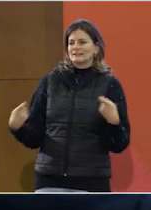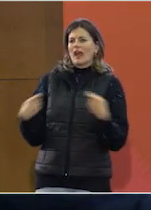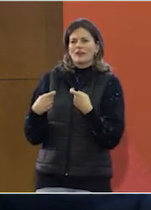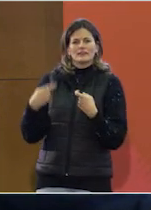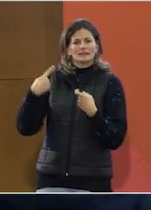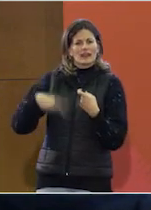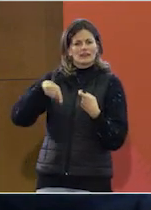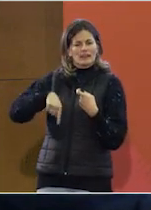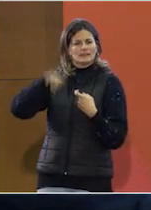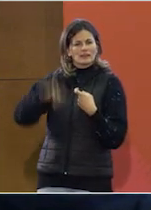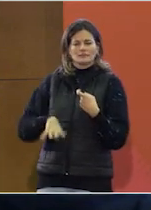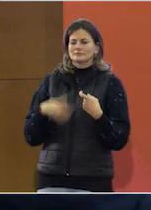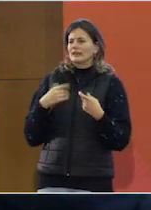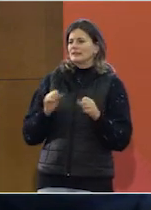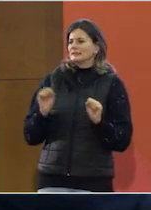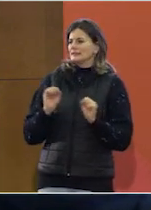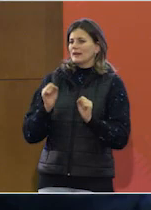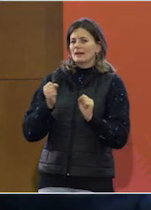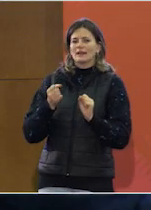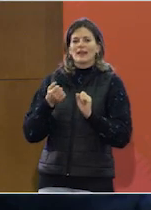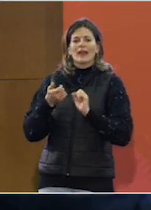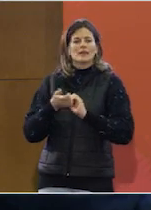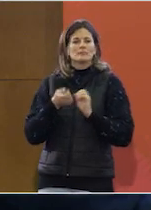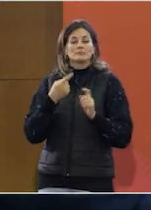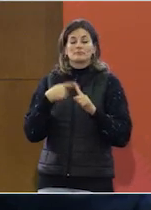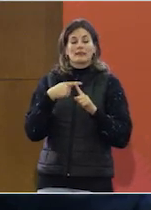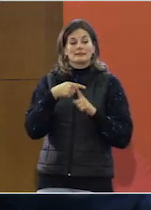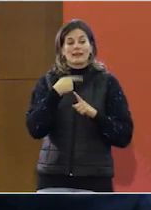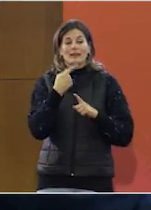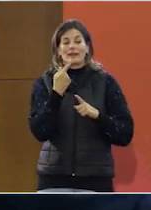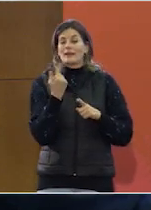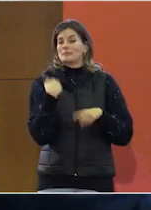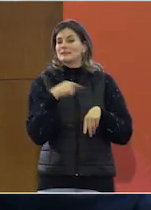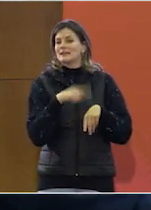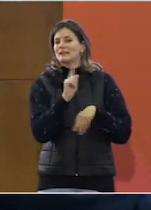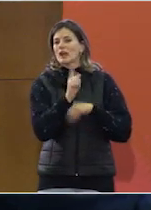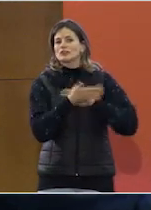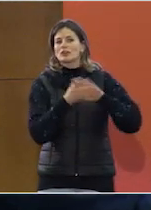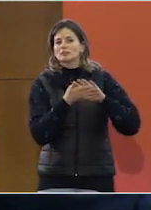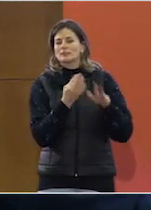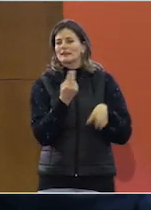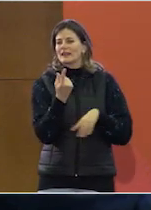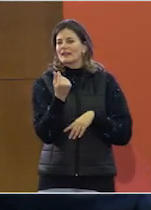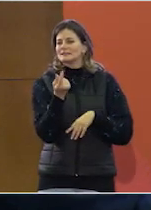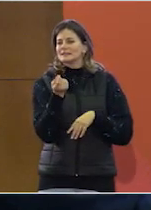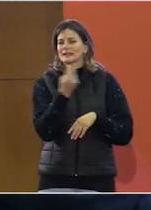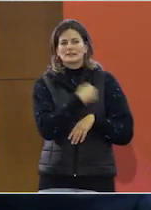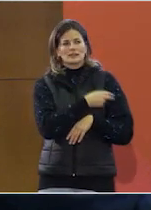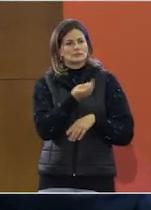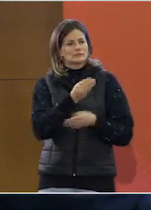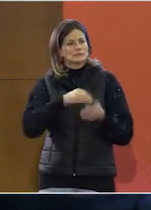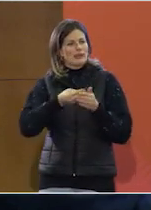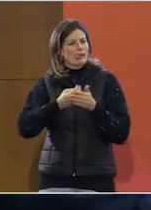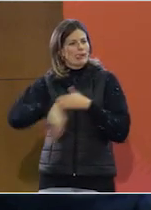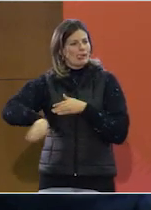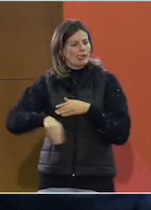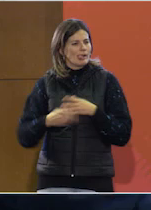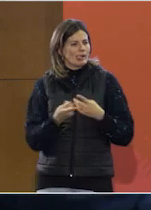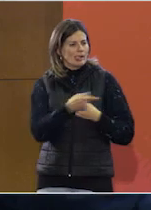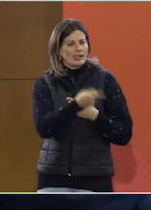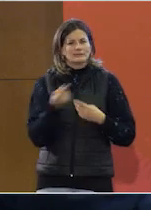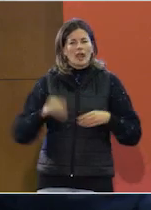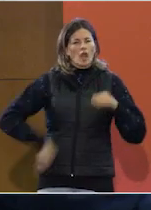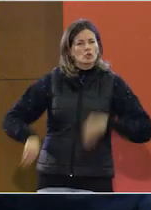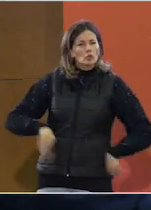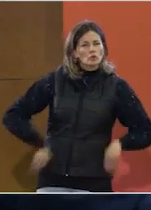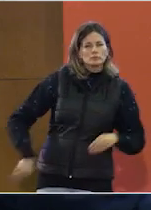Cataluña. Les viene de maravilla, sirve para que no se hable de su corrupción, de sus cuentas en Suiza, para que no se hable de los recortes, para que no se hable